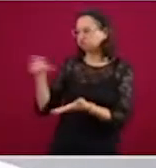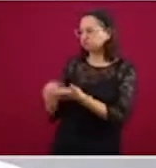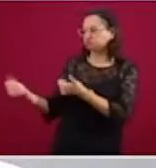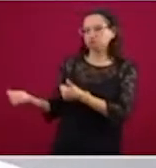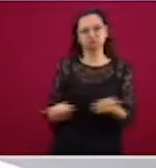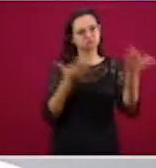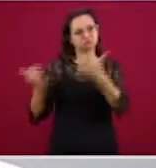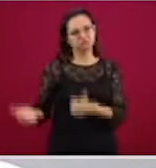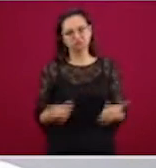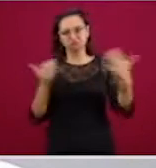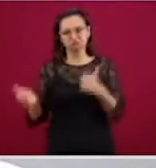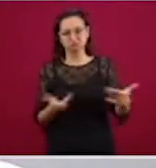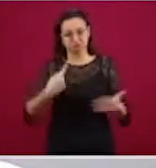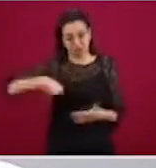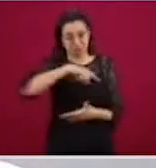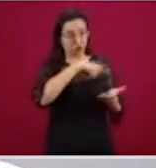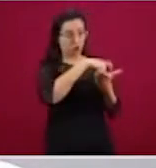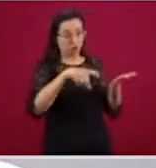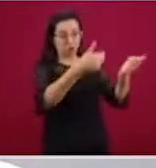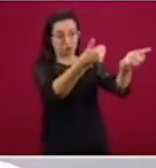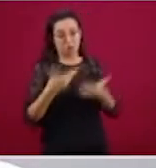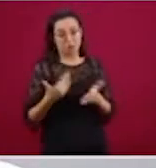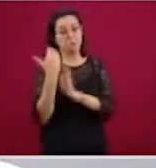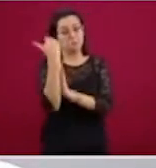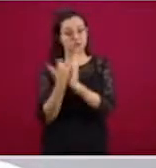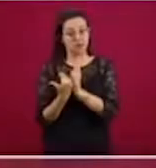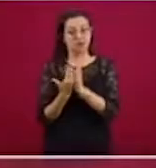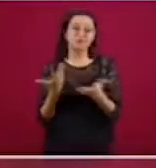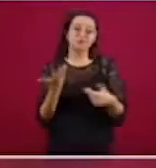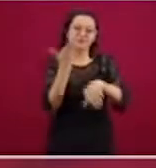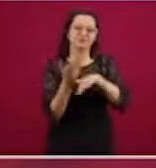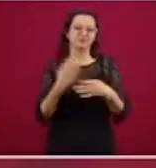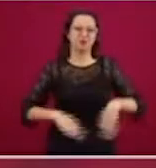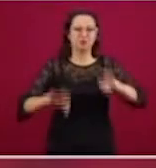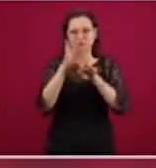compramos. Por eso es muy importante el tratado.